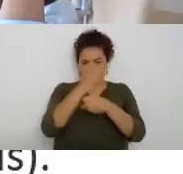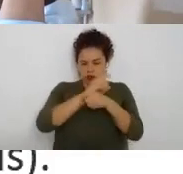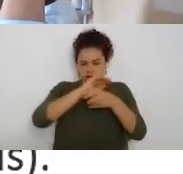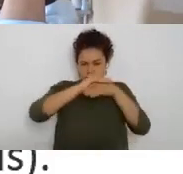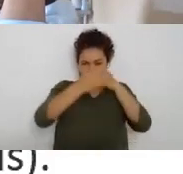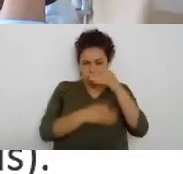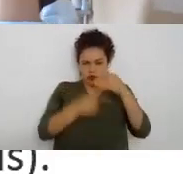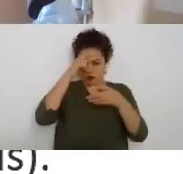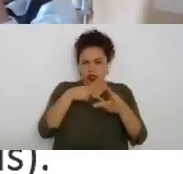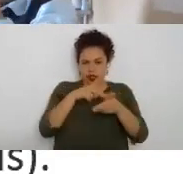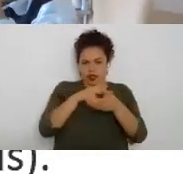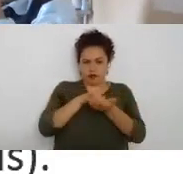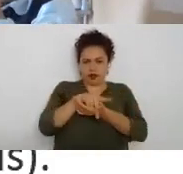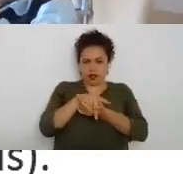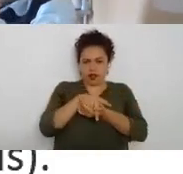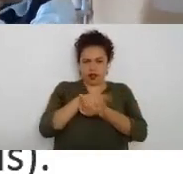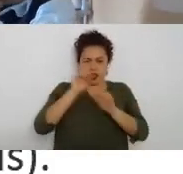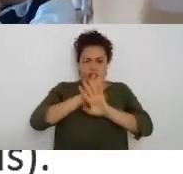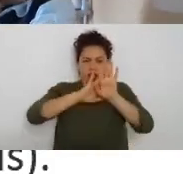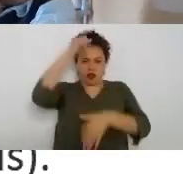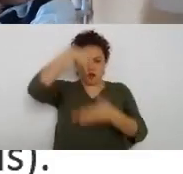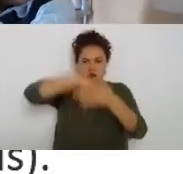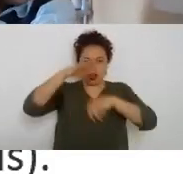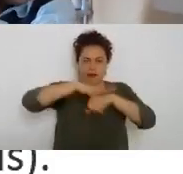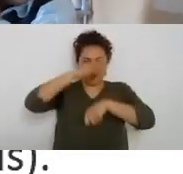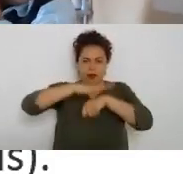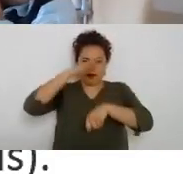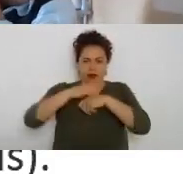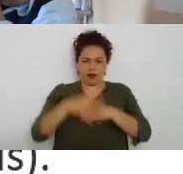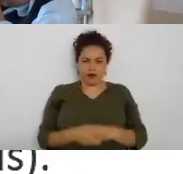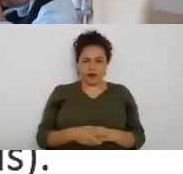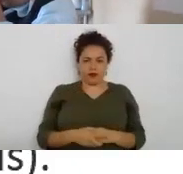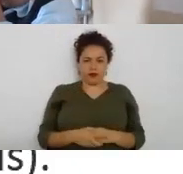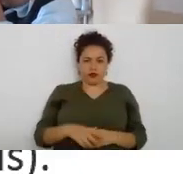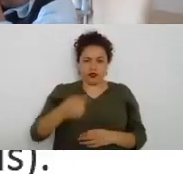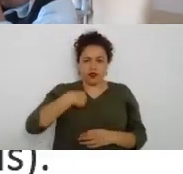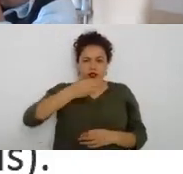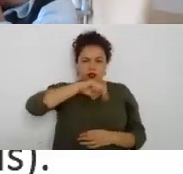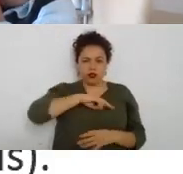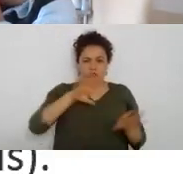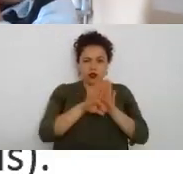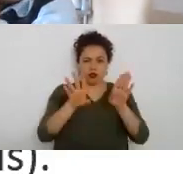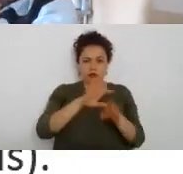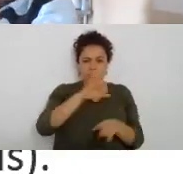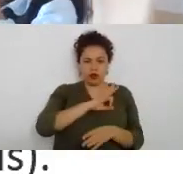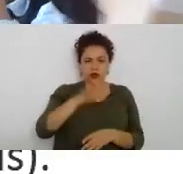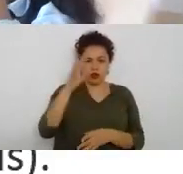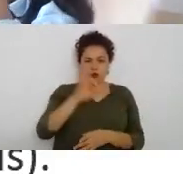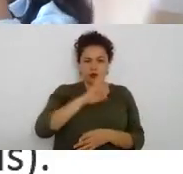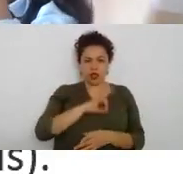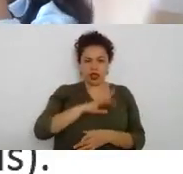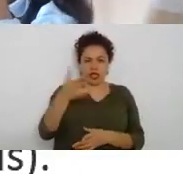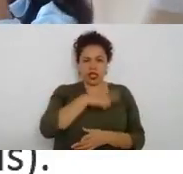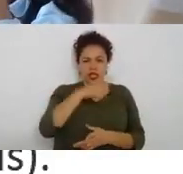Es decir, aquí la profundidad ya va a ser mayor. ¿Y cómo podemos nosotros notar que puede tratarse de una herida de